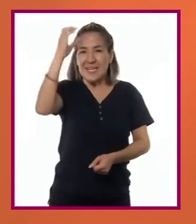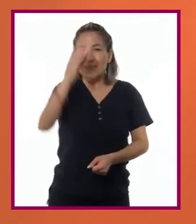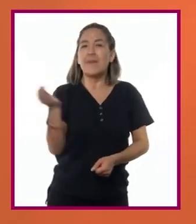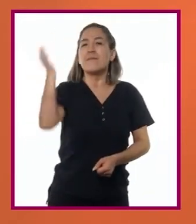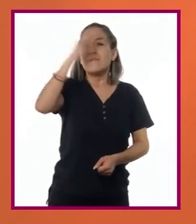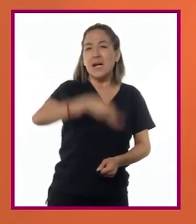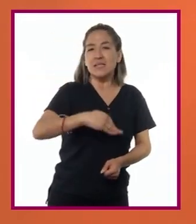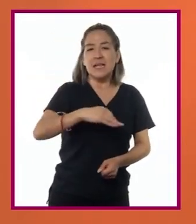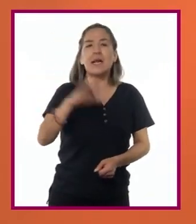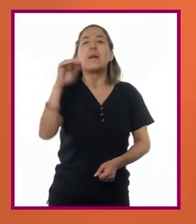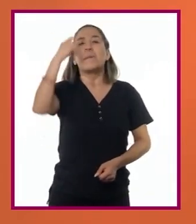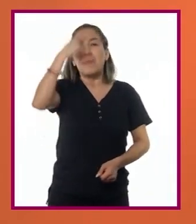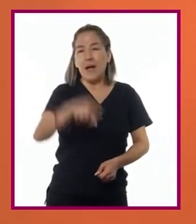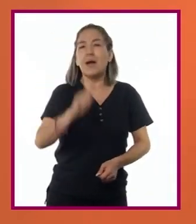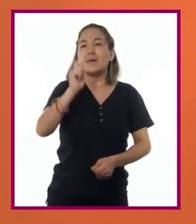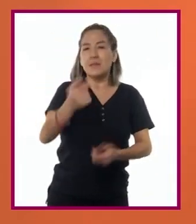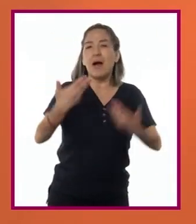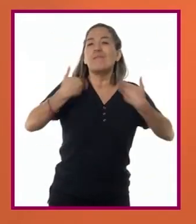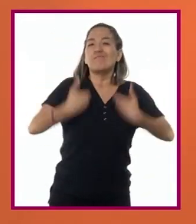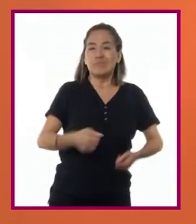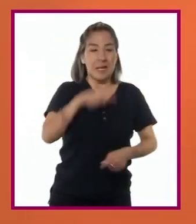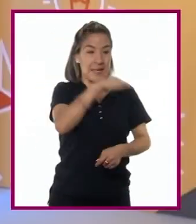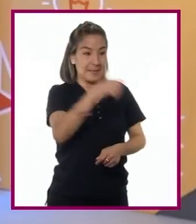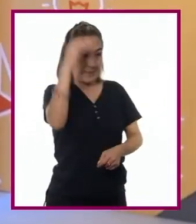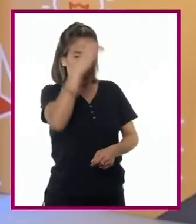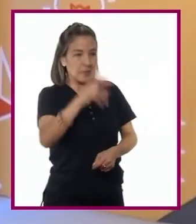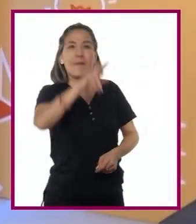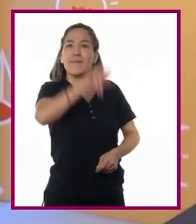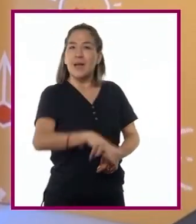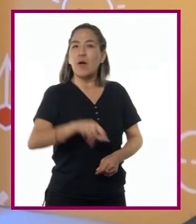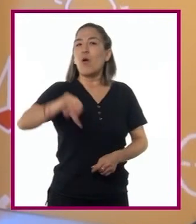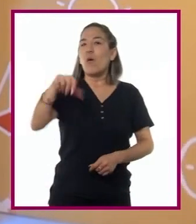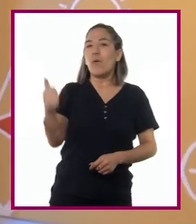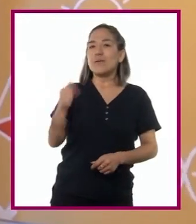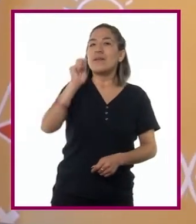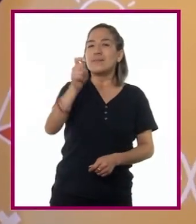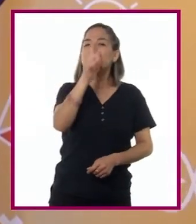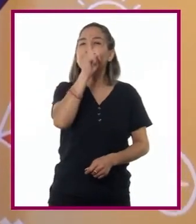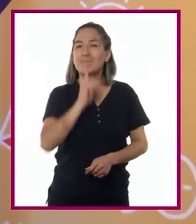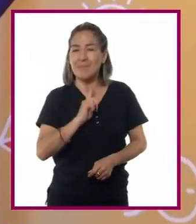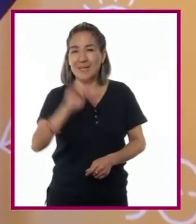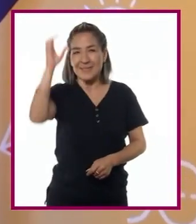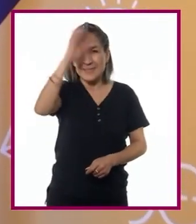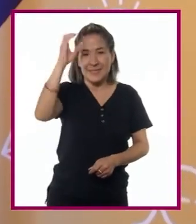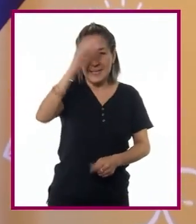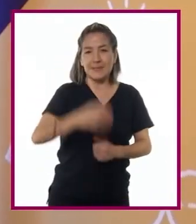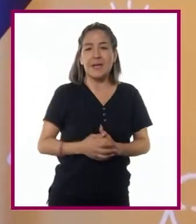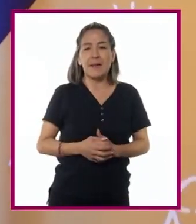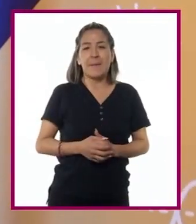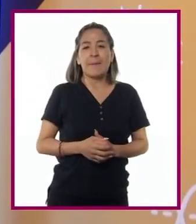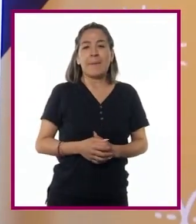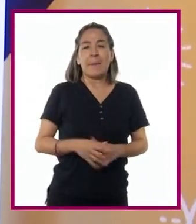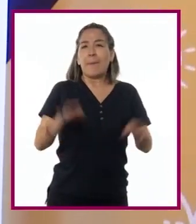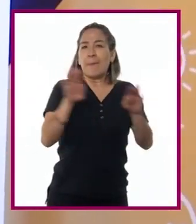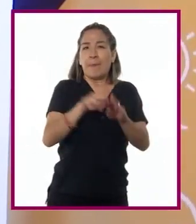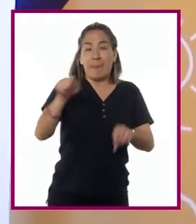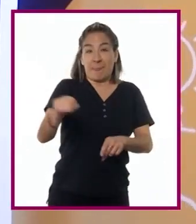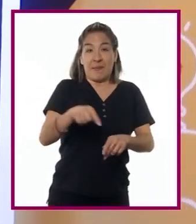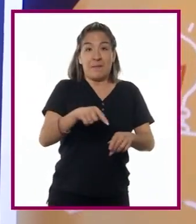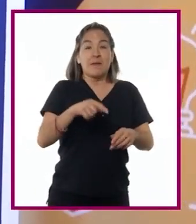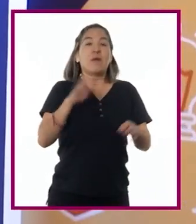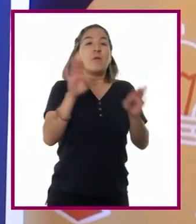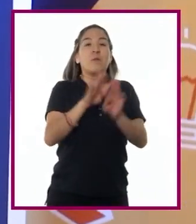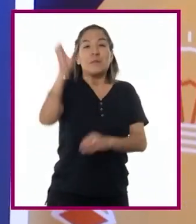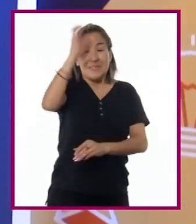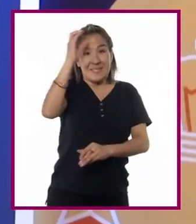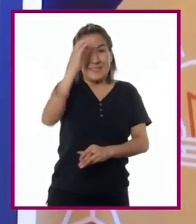pueden ayudar a diferenciarla de la ciencia. Las diferentes pseudociencias no figuran en las publicaciones